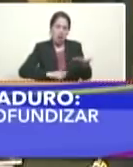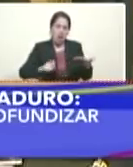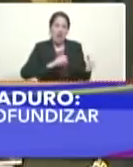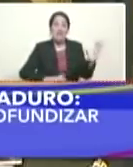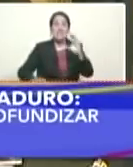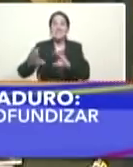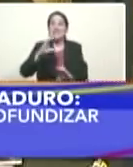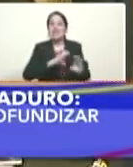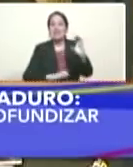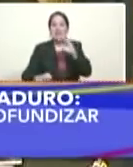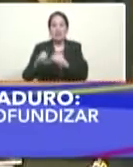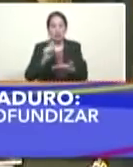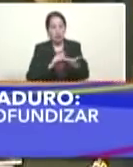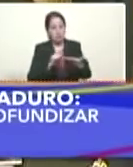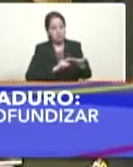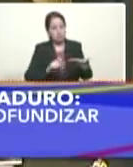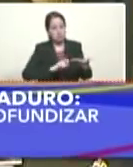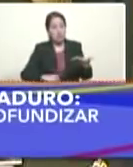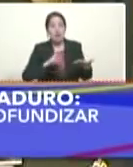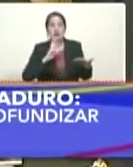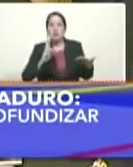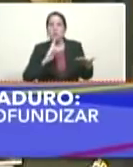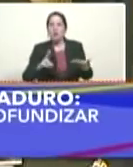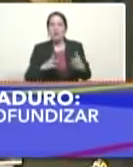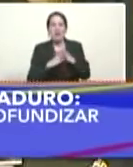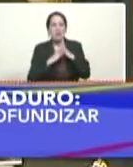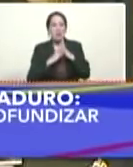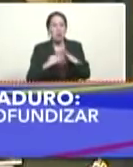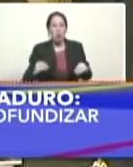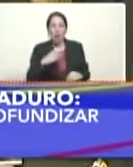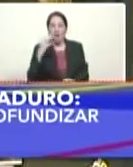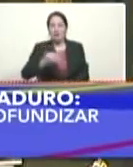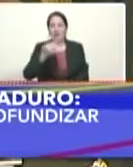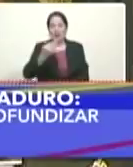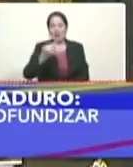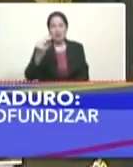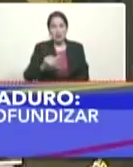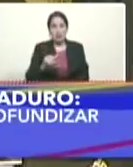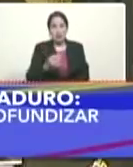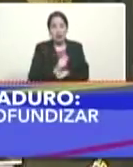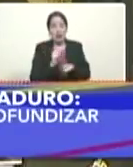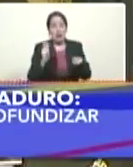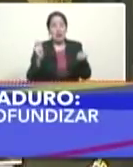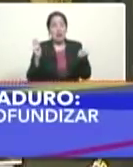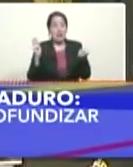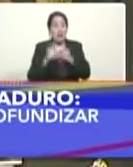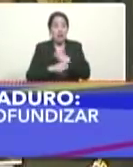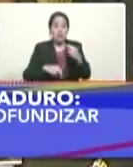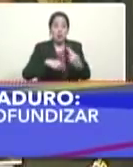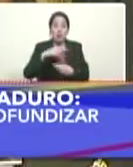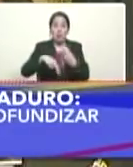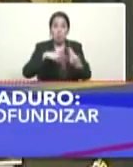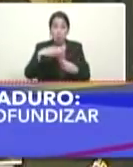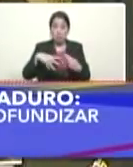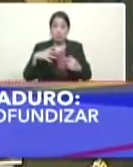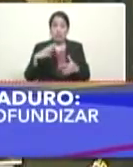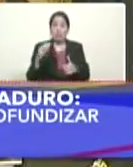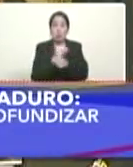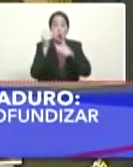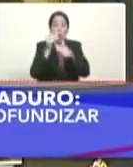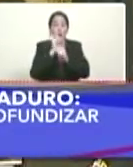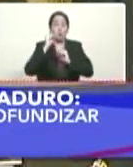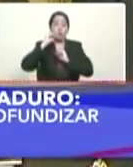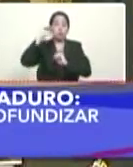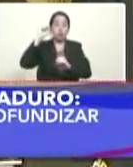la agenda científica era la agenda que respondía a la realidad a la transformación revolucionario y al logro de metas y objetivos